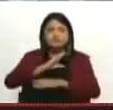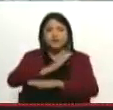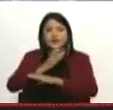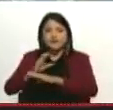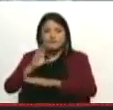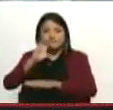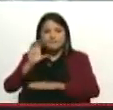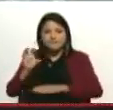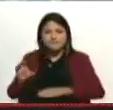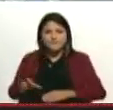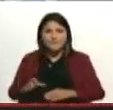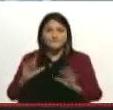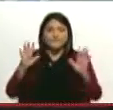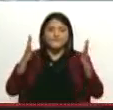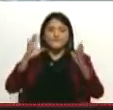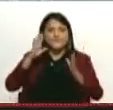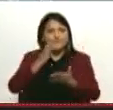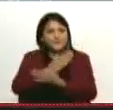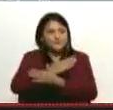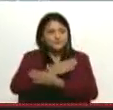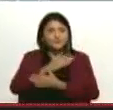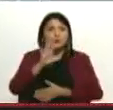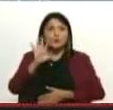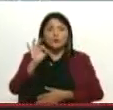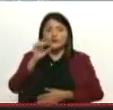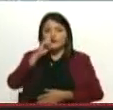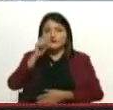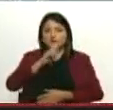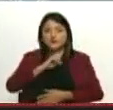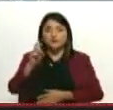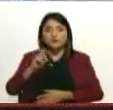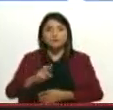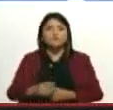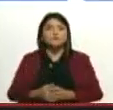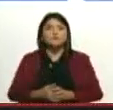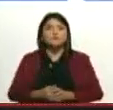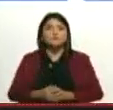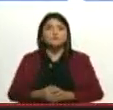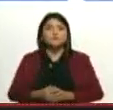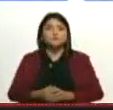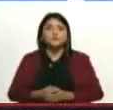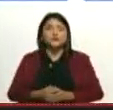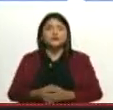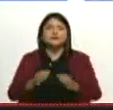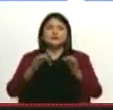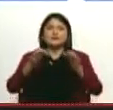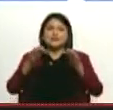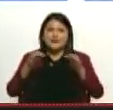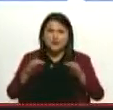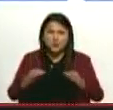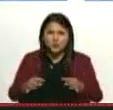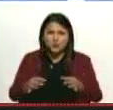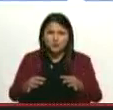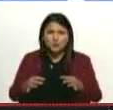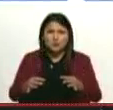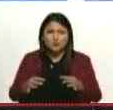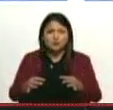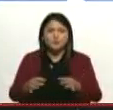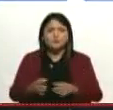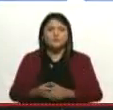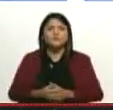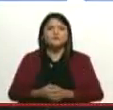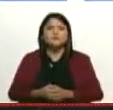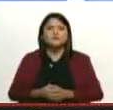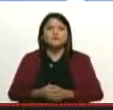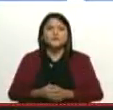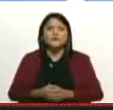años Estamos seguros que el avenir juntos serán a